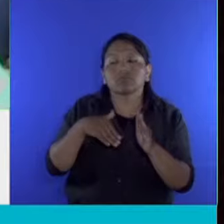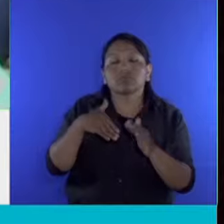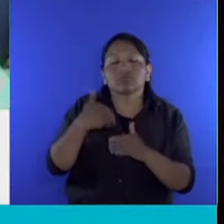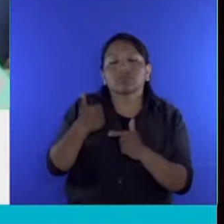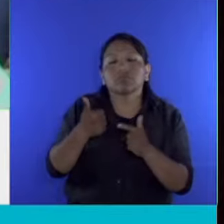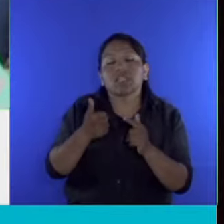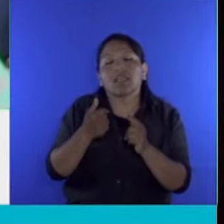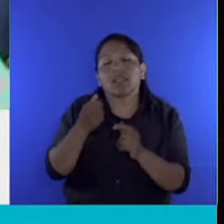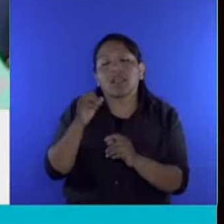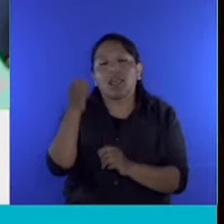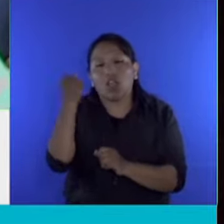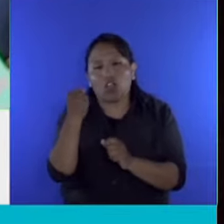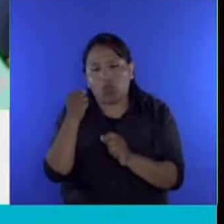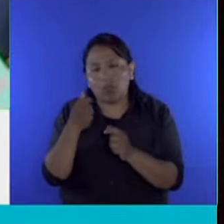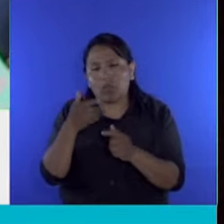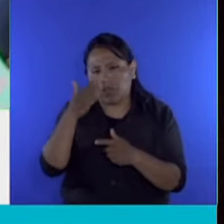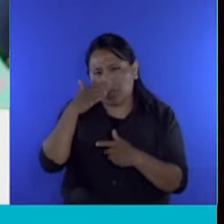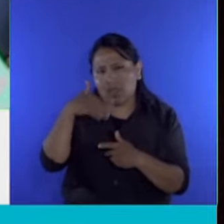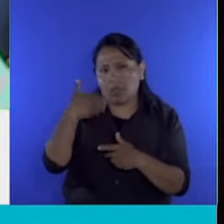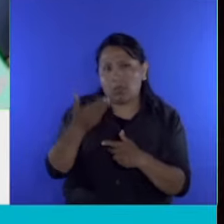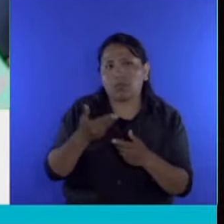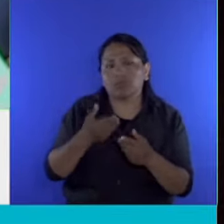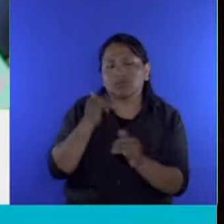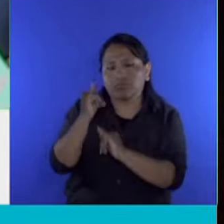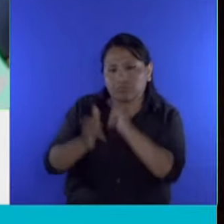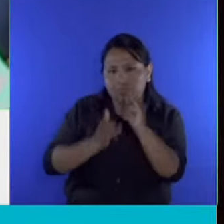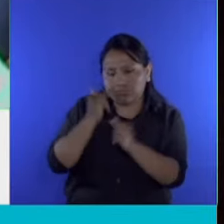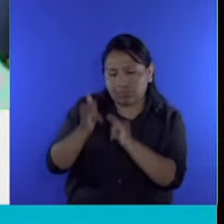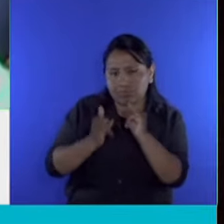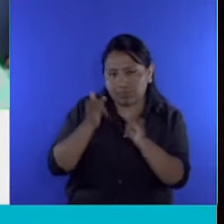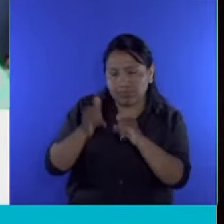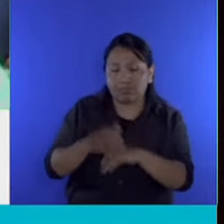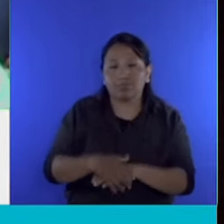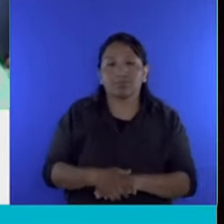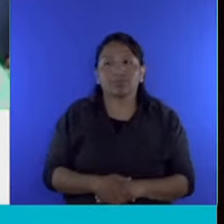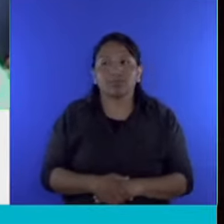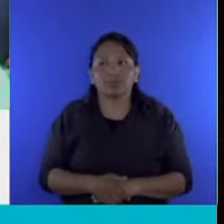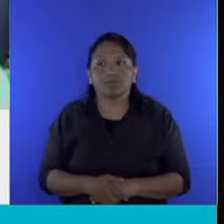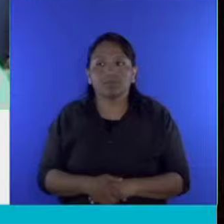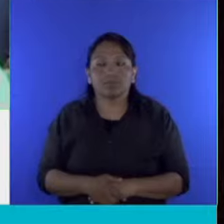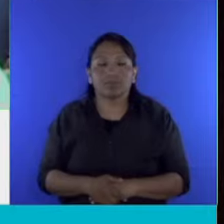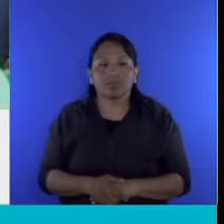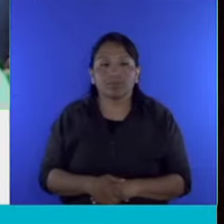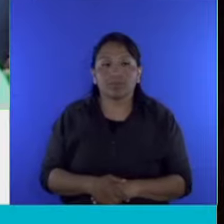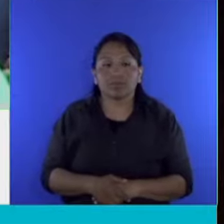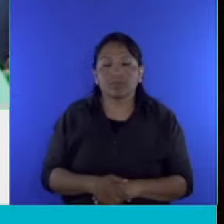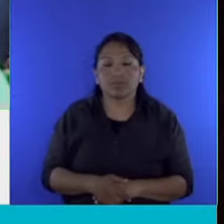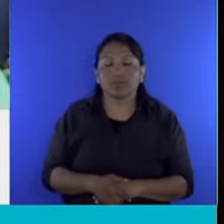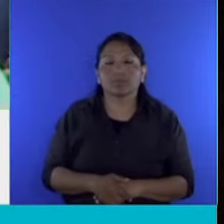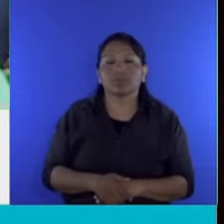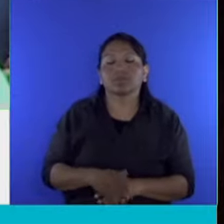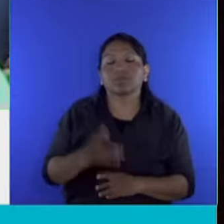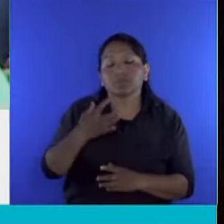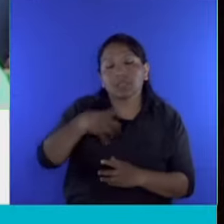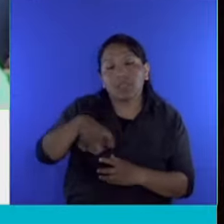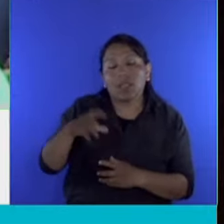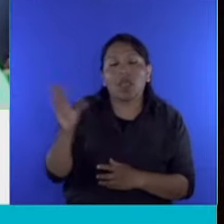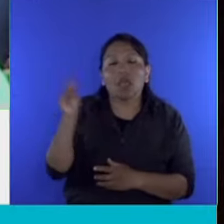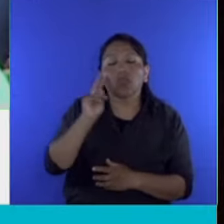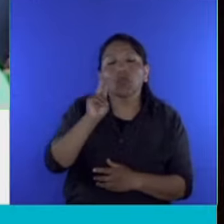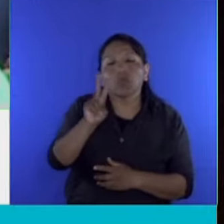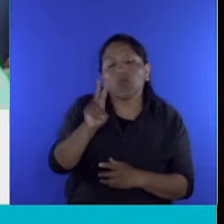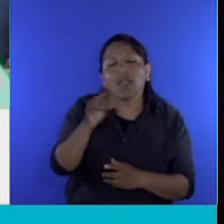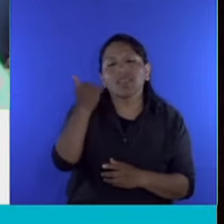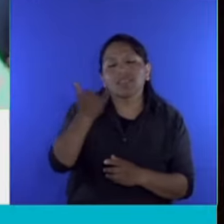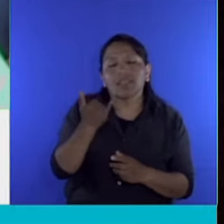mediciones económicas que voy a pasar a a a contar a continuación con como son que el sector audiovisual tiene